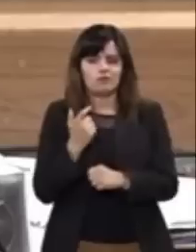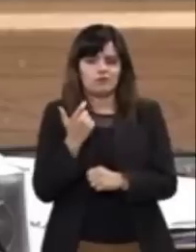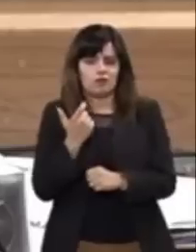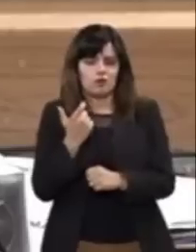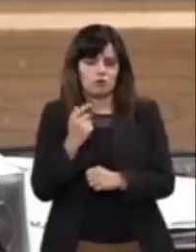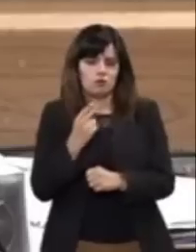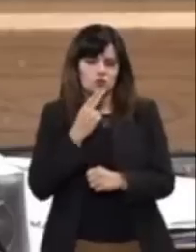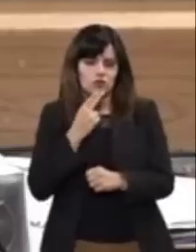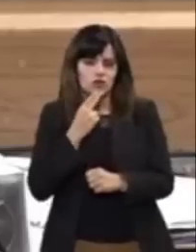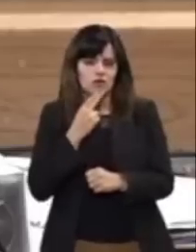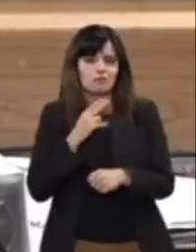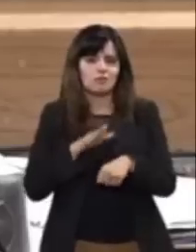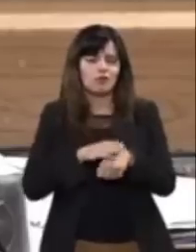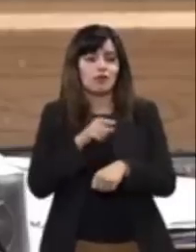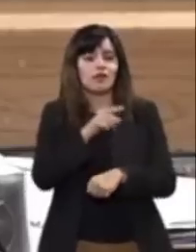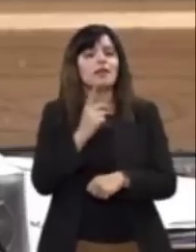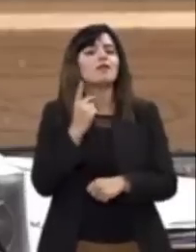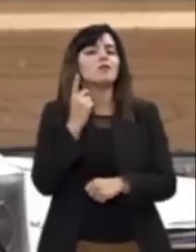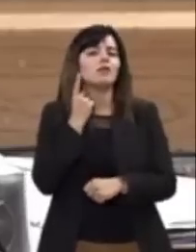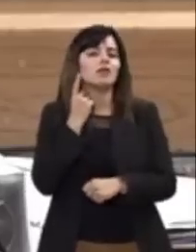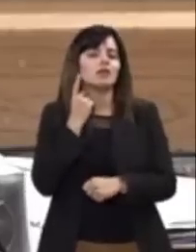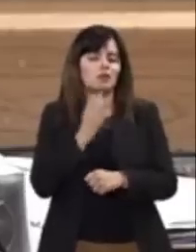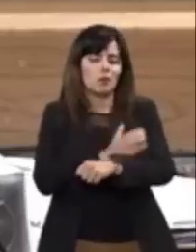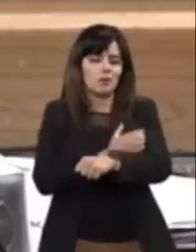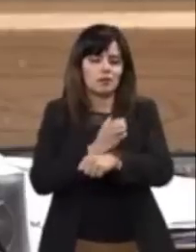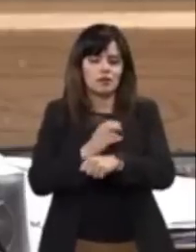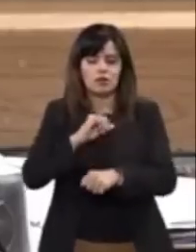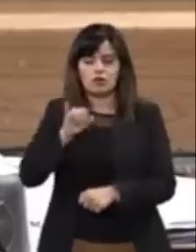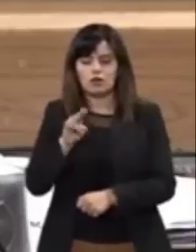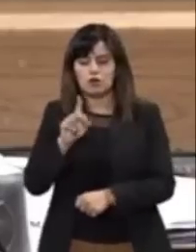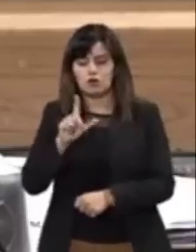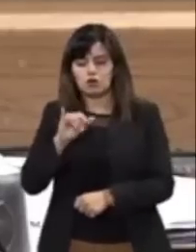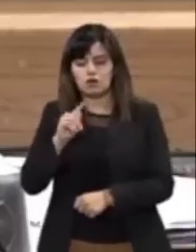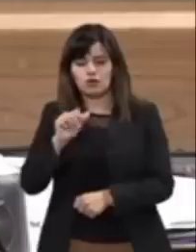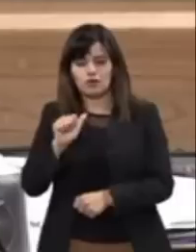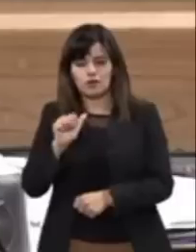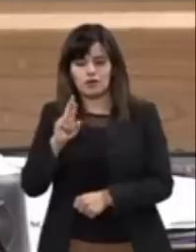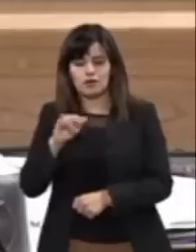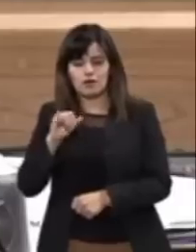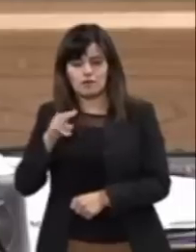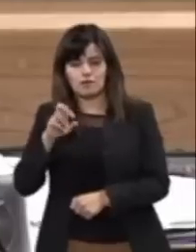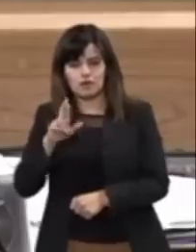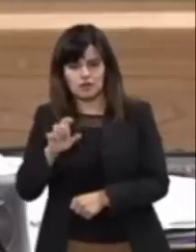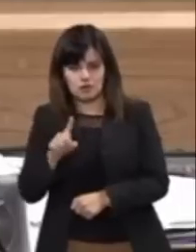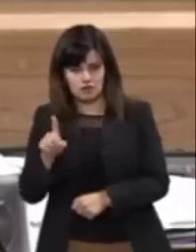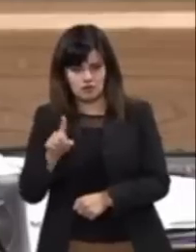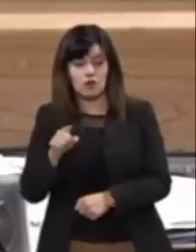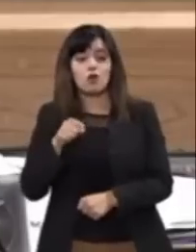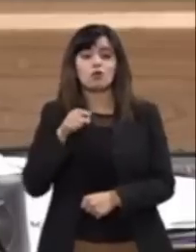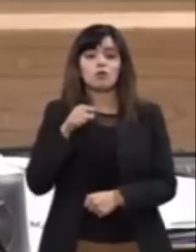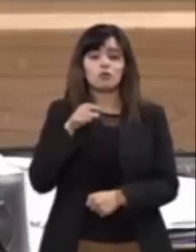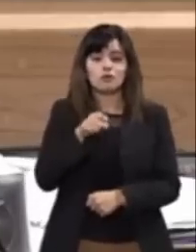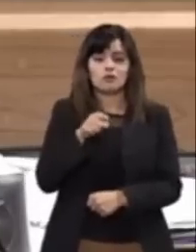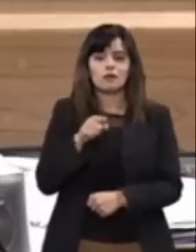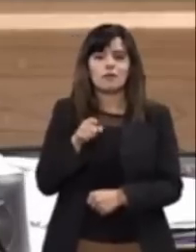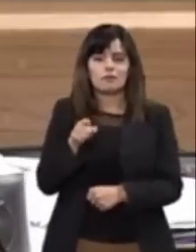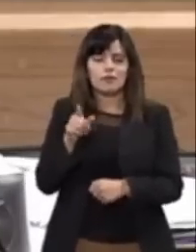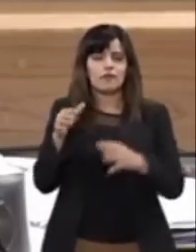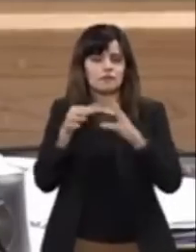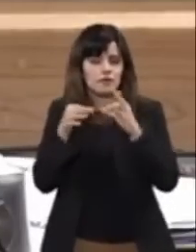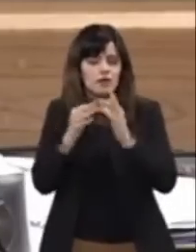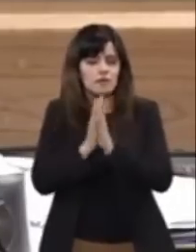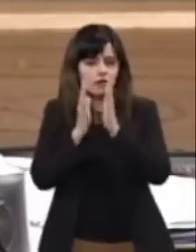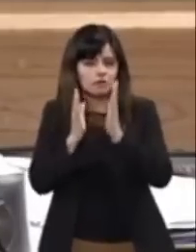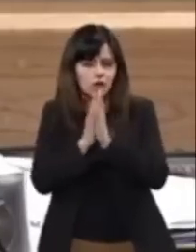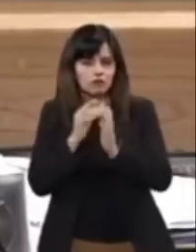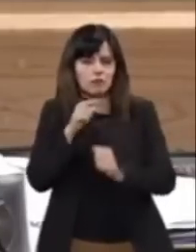diputación a mi compañera Julieta Ramírez, de quien usted se burló mientras hacía el uso de la palabra.